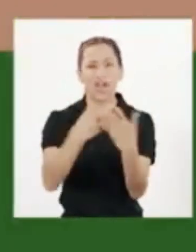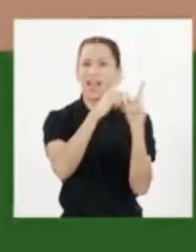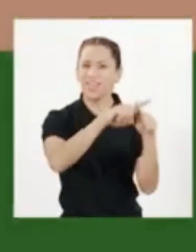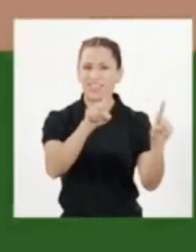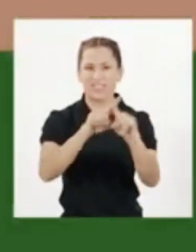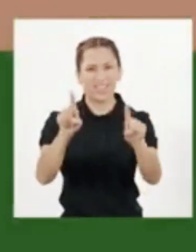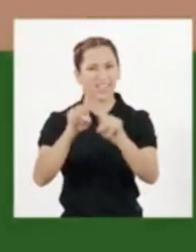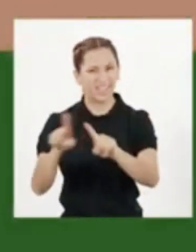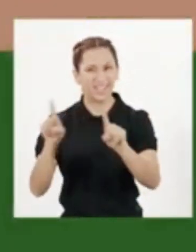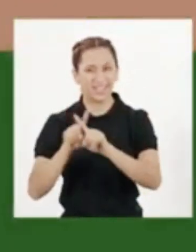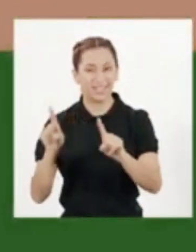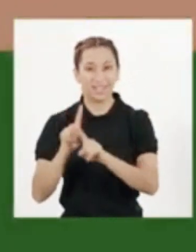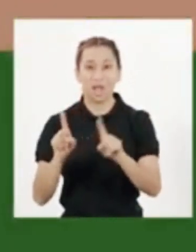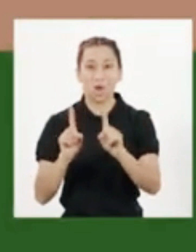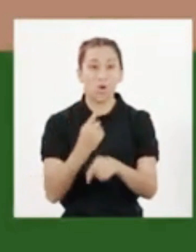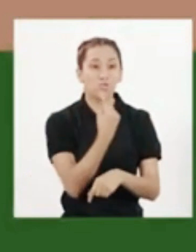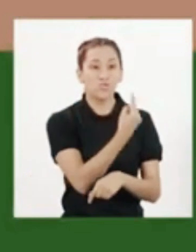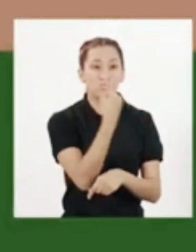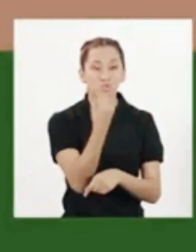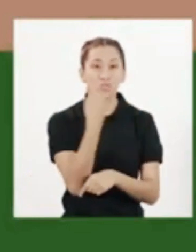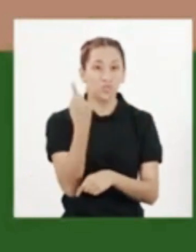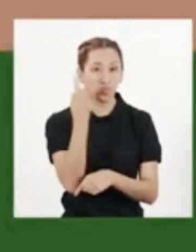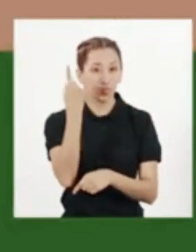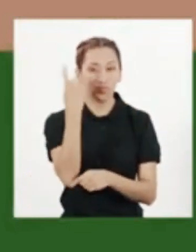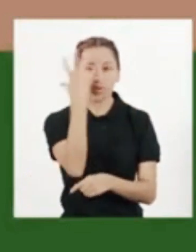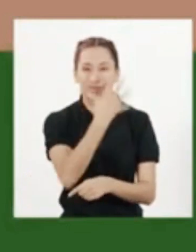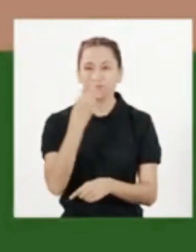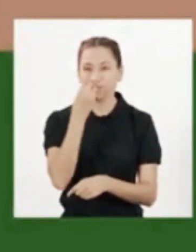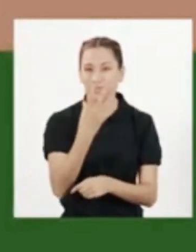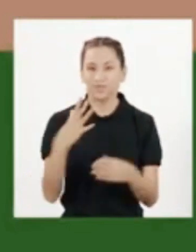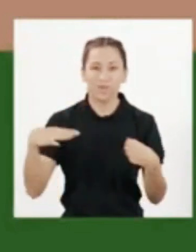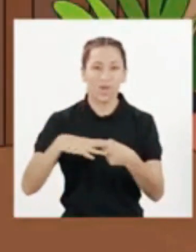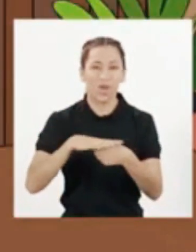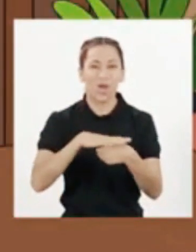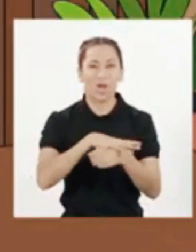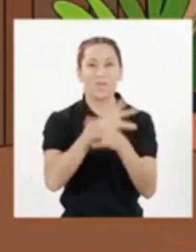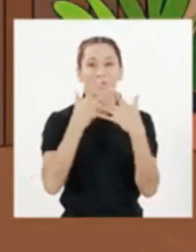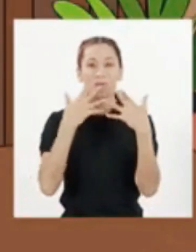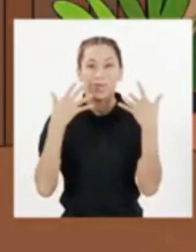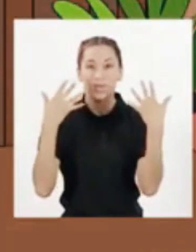todas diferentes, únicas, hermosas.